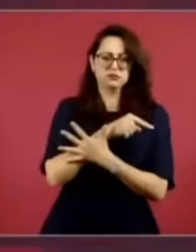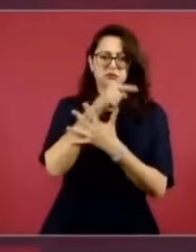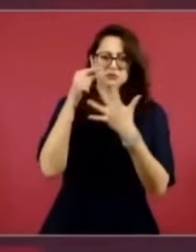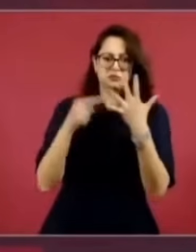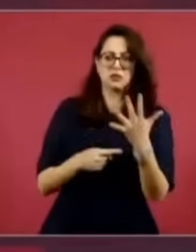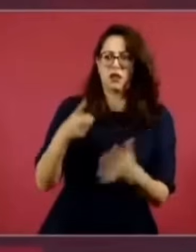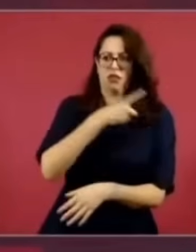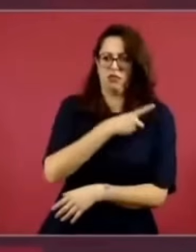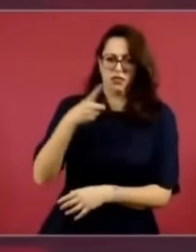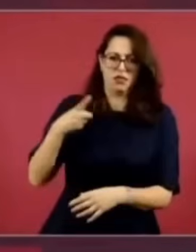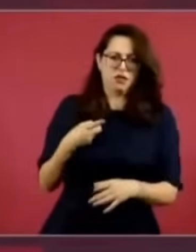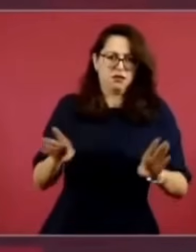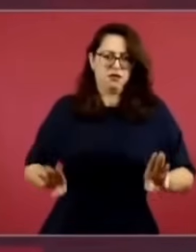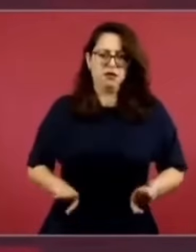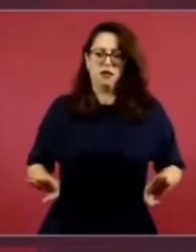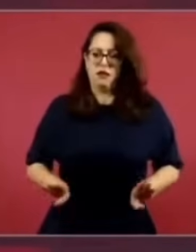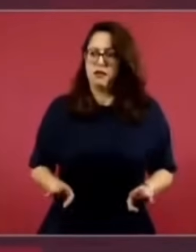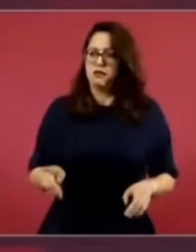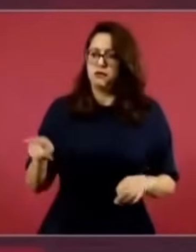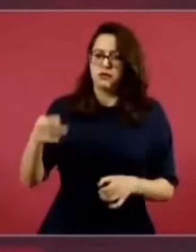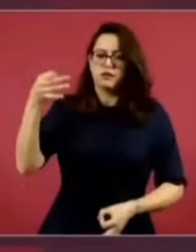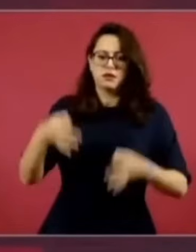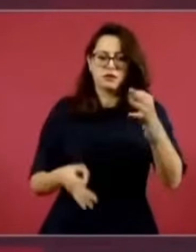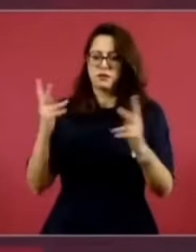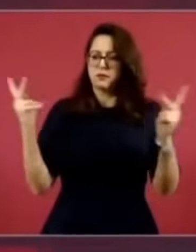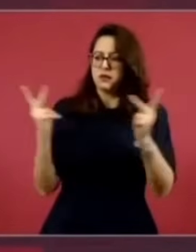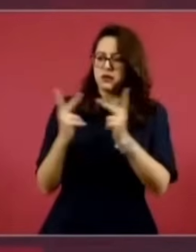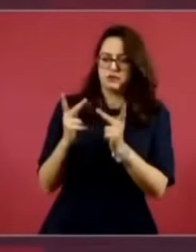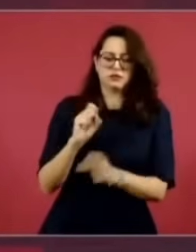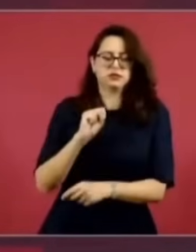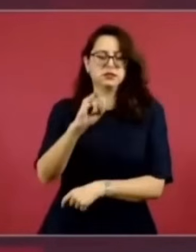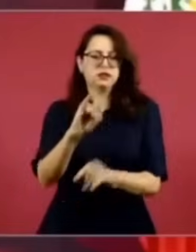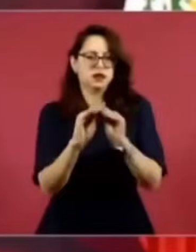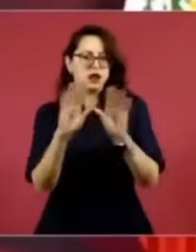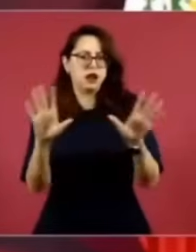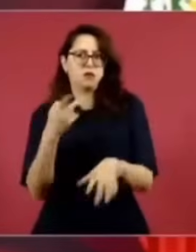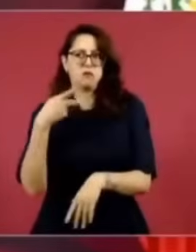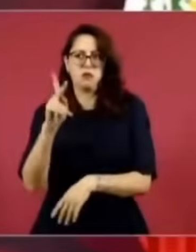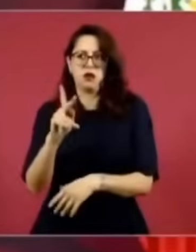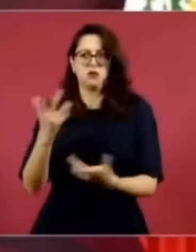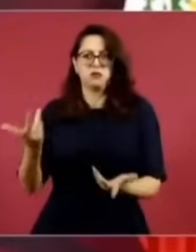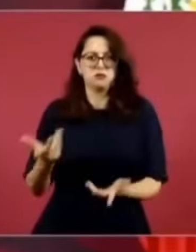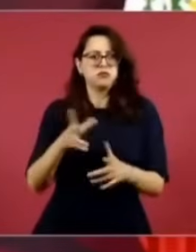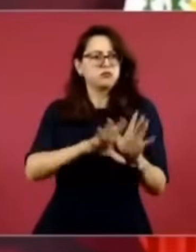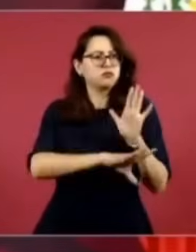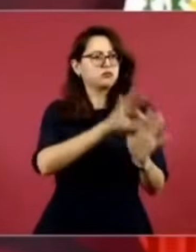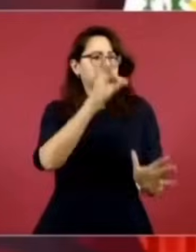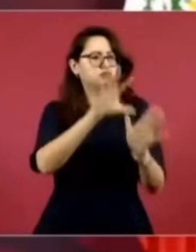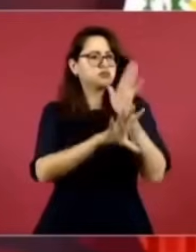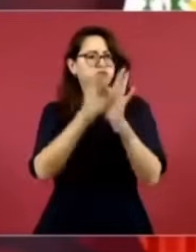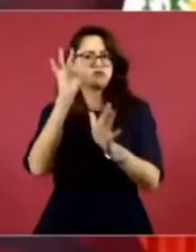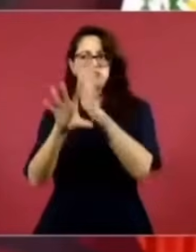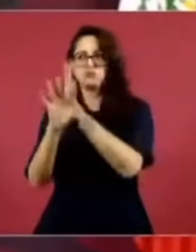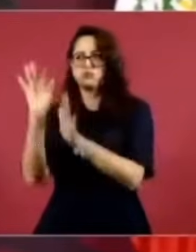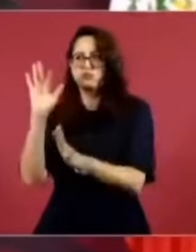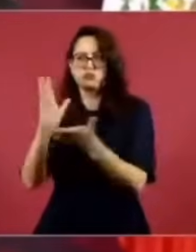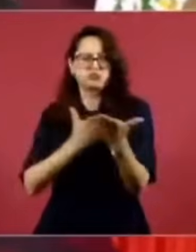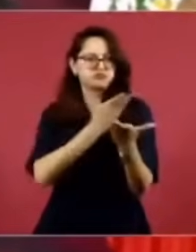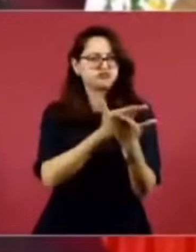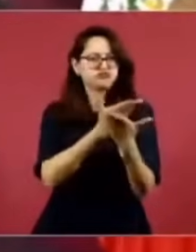Pues eso que plantean, con todo respeto, los actuales ministros, es